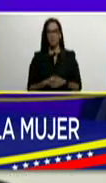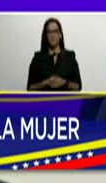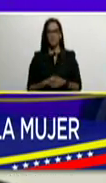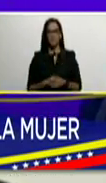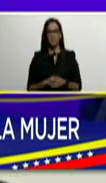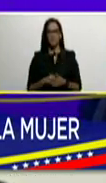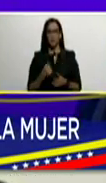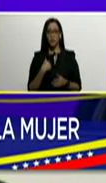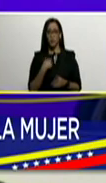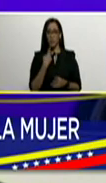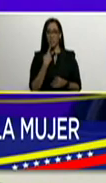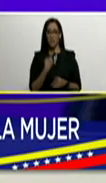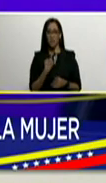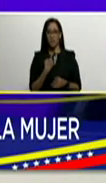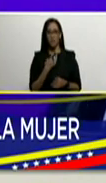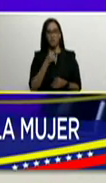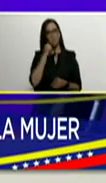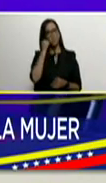Pero yo dije,